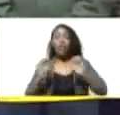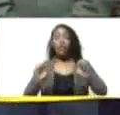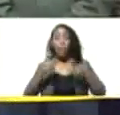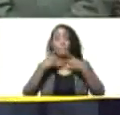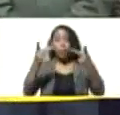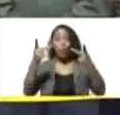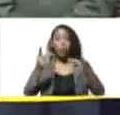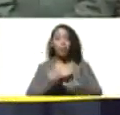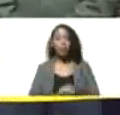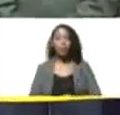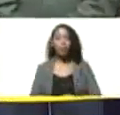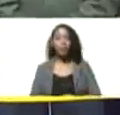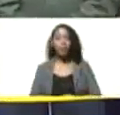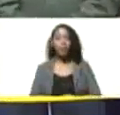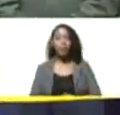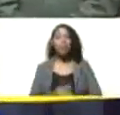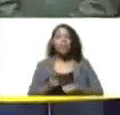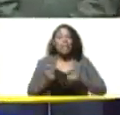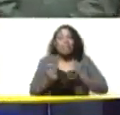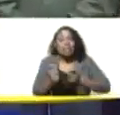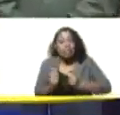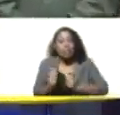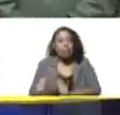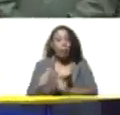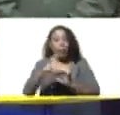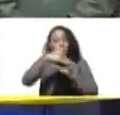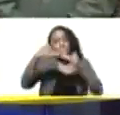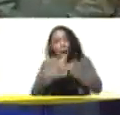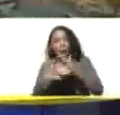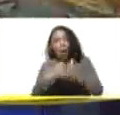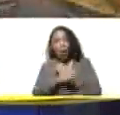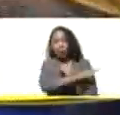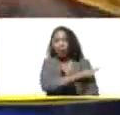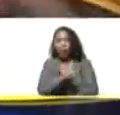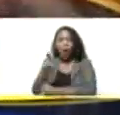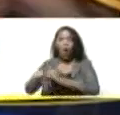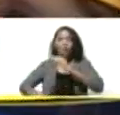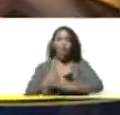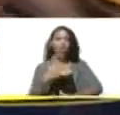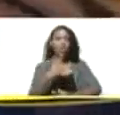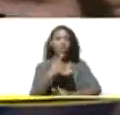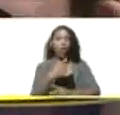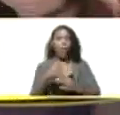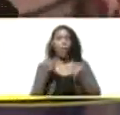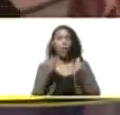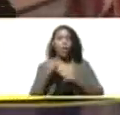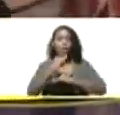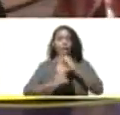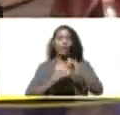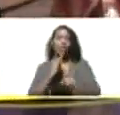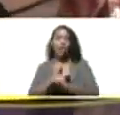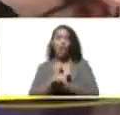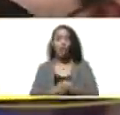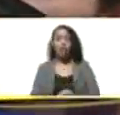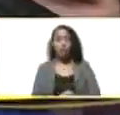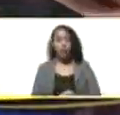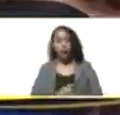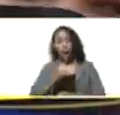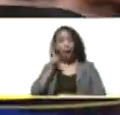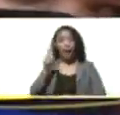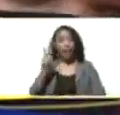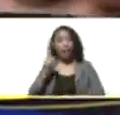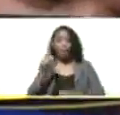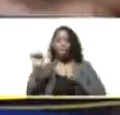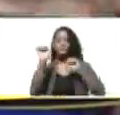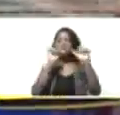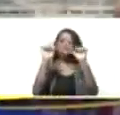pública. Se pretendía, bajo los dictámenes del Fondo Monetario Internacional, en aquella